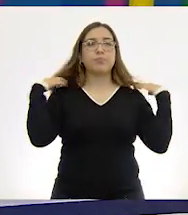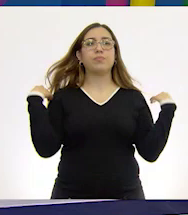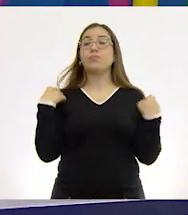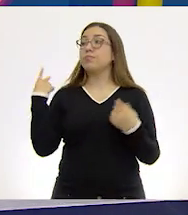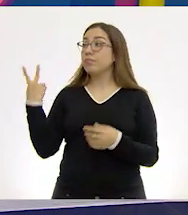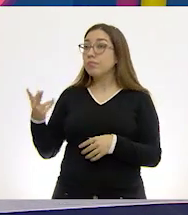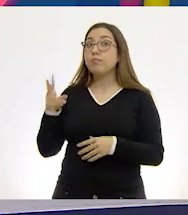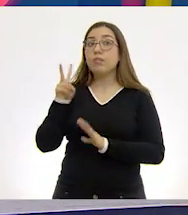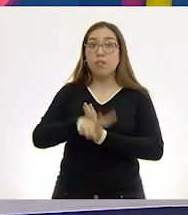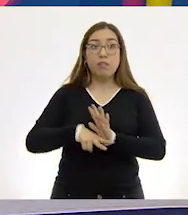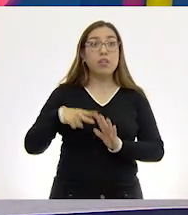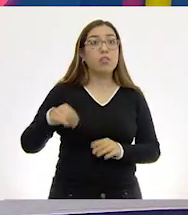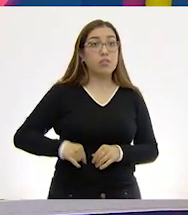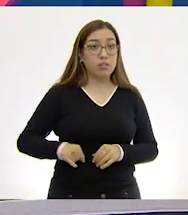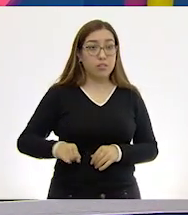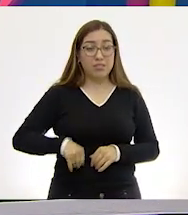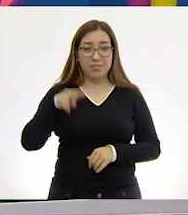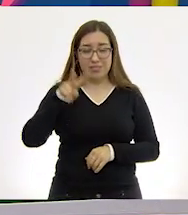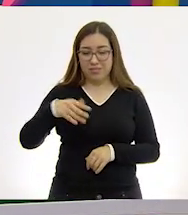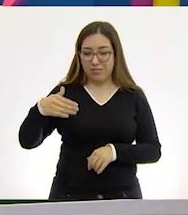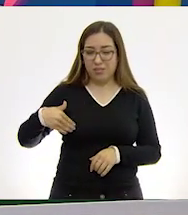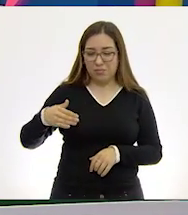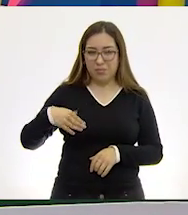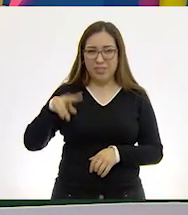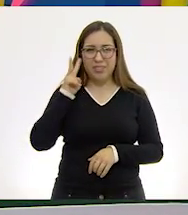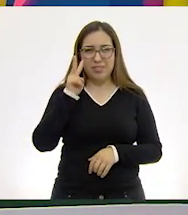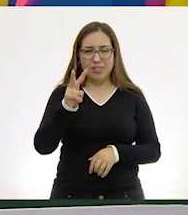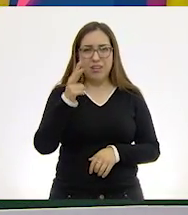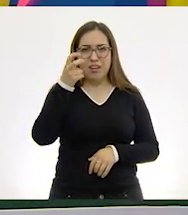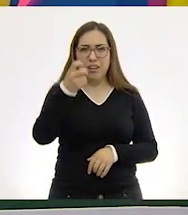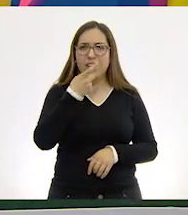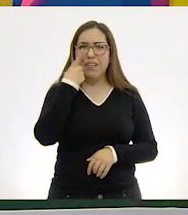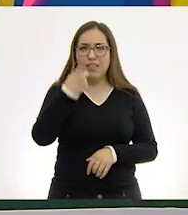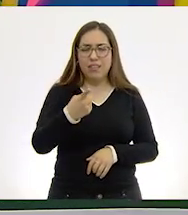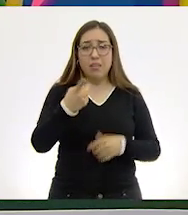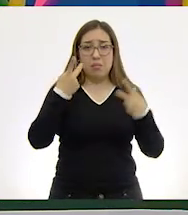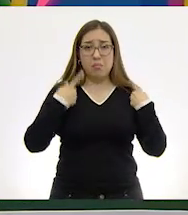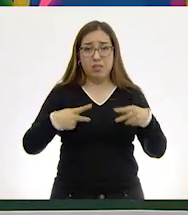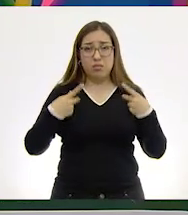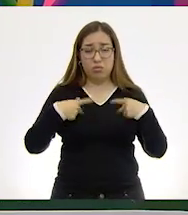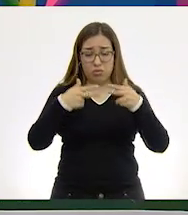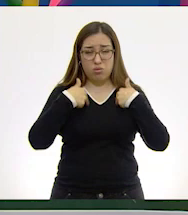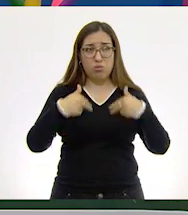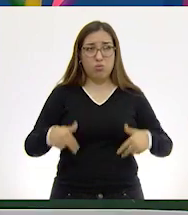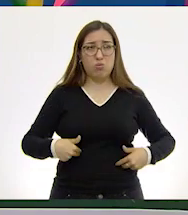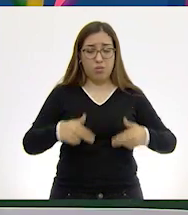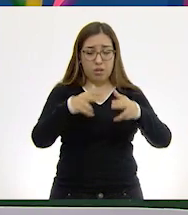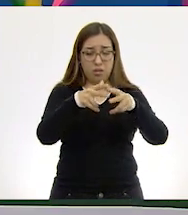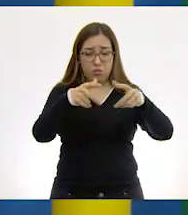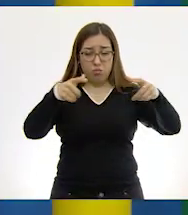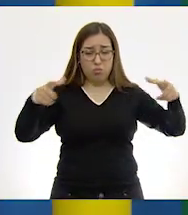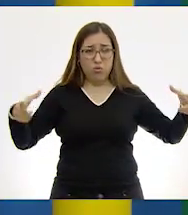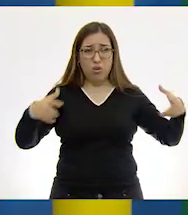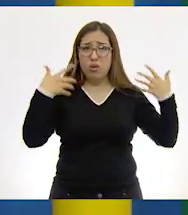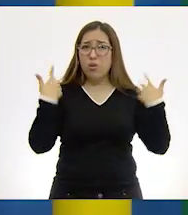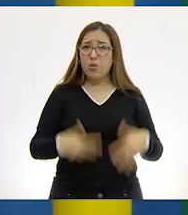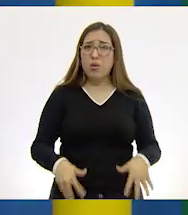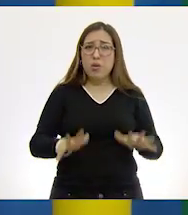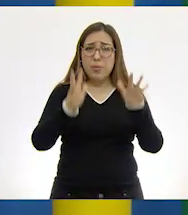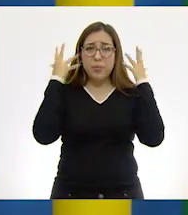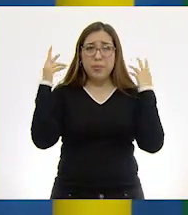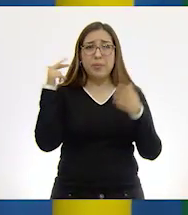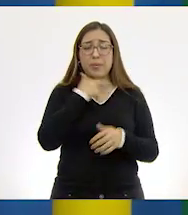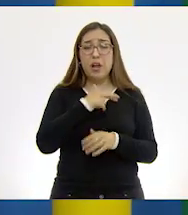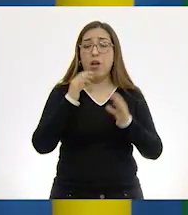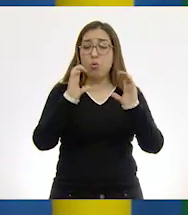tan interesante, porque esto que acabamos de ver nos muestra que la población de seres humanos ha crecido sin control y que, pues, la falta